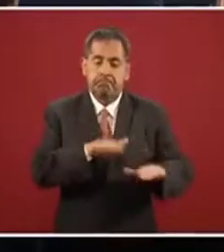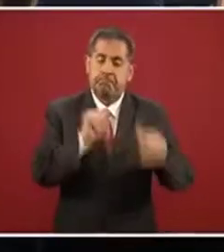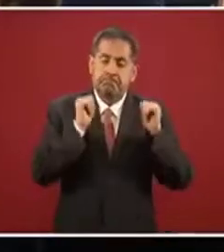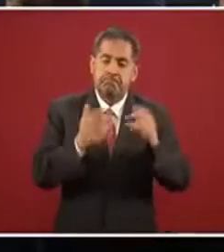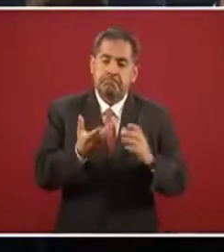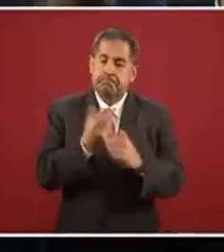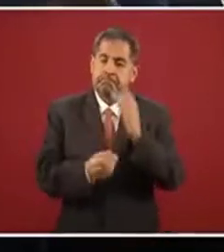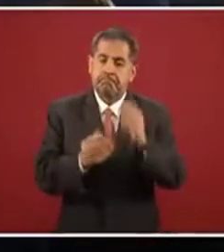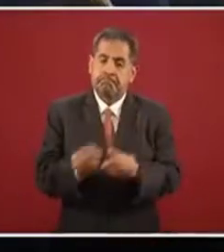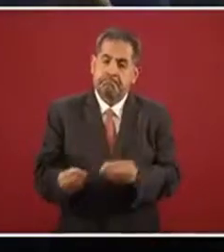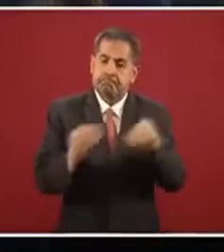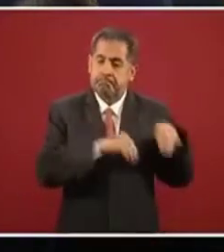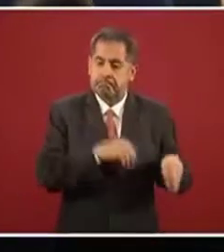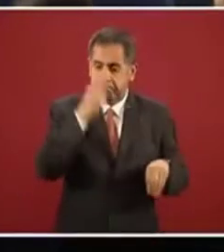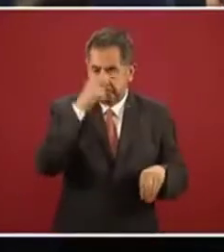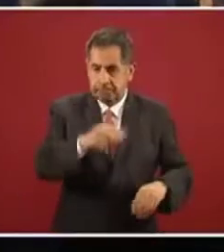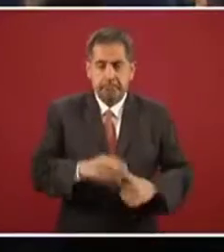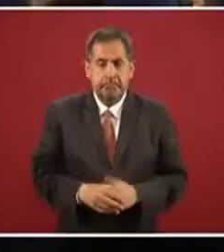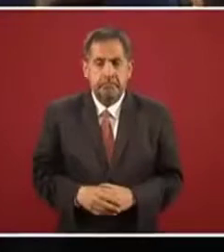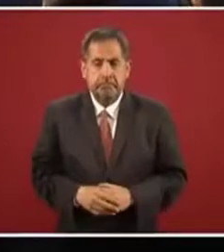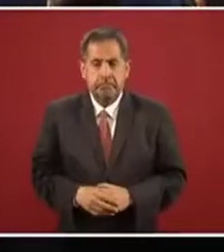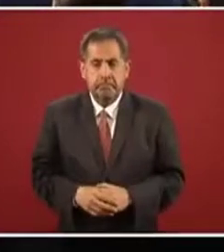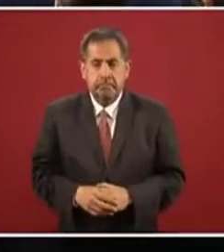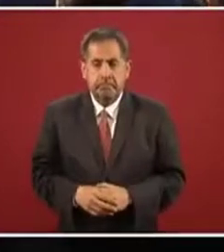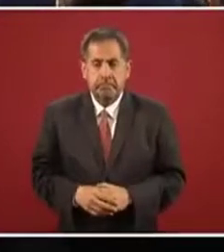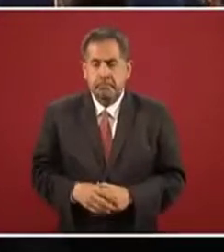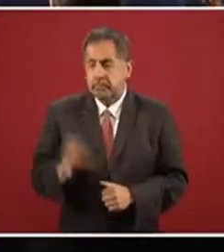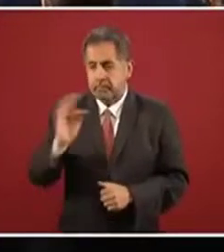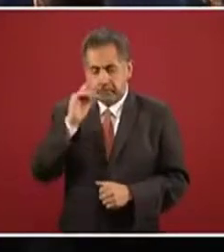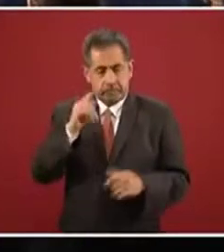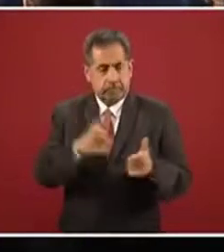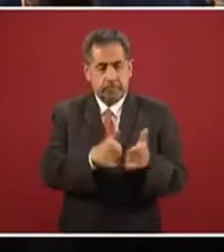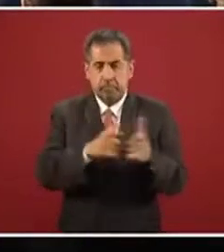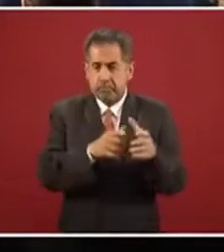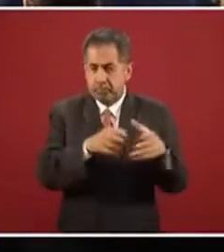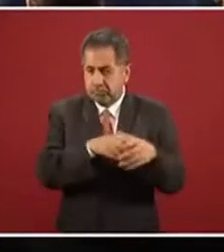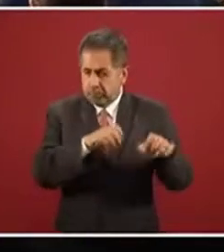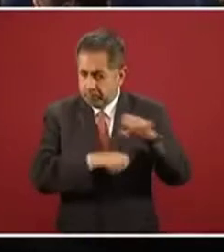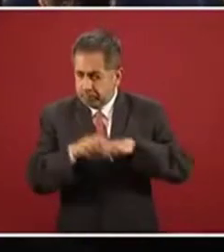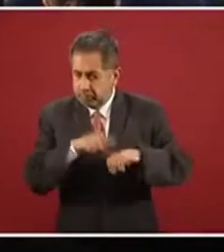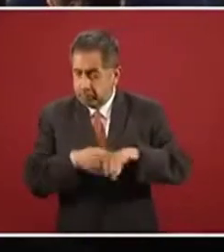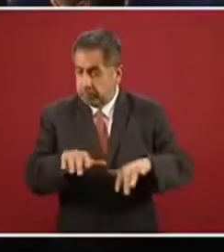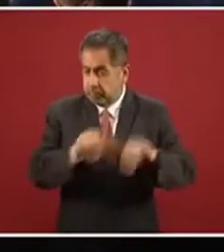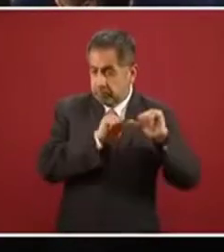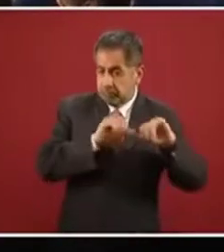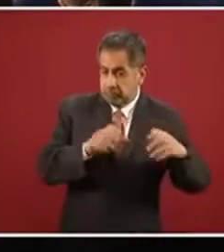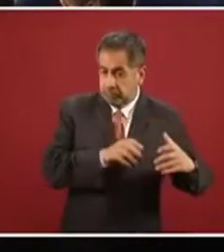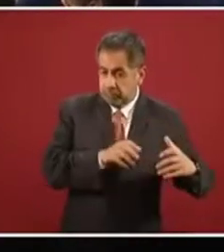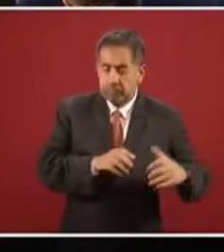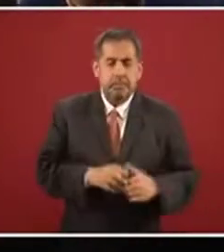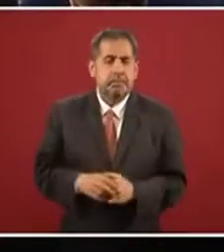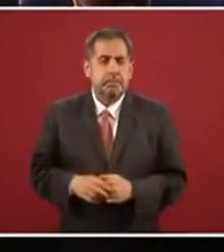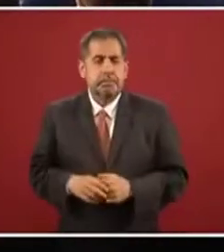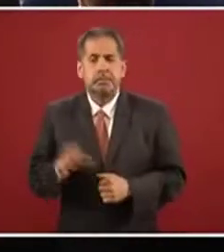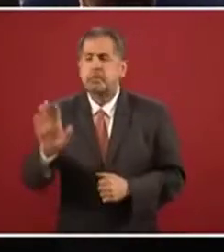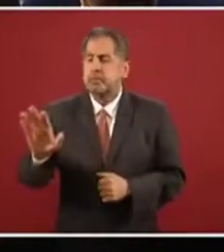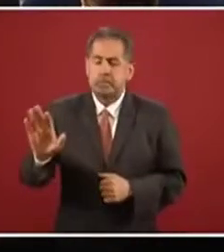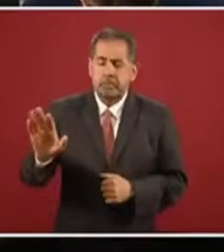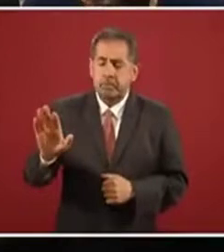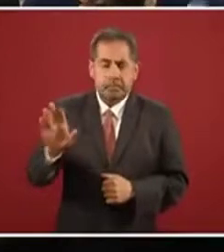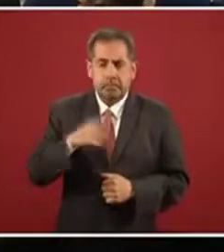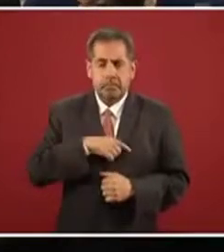Gracias. Bueno, retirar, ¿me dijiste retirar? Sí, al cuerpo diplomático. Bueno, nosotros no retiraríamos